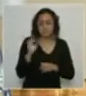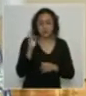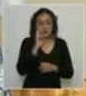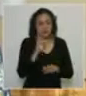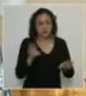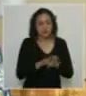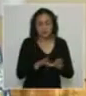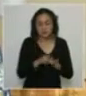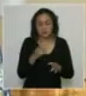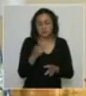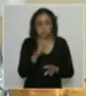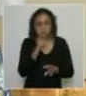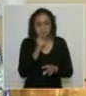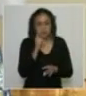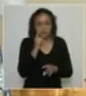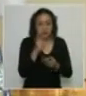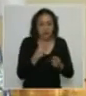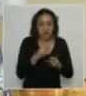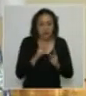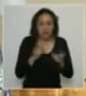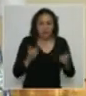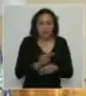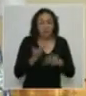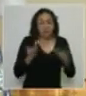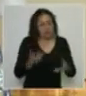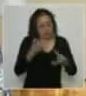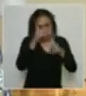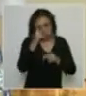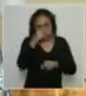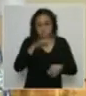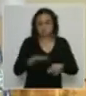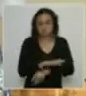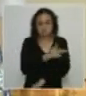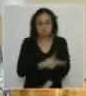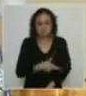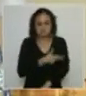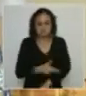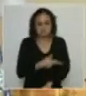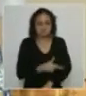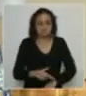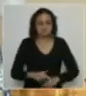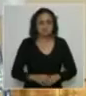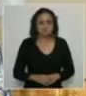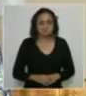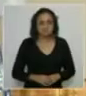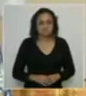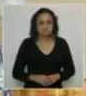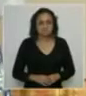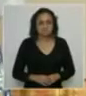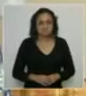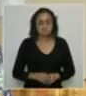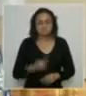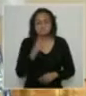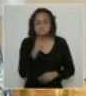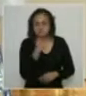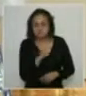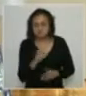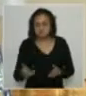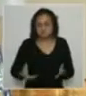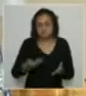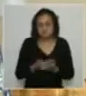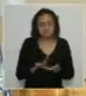en la policía, la incidimos para corregirla, si es que la vemos existe, sobre denuncias públicas,